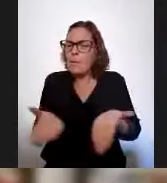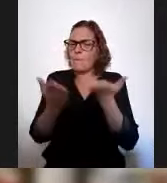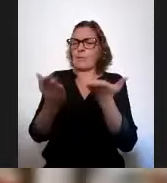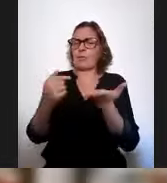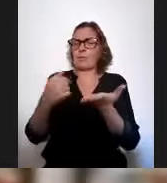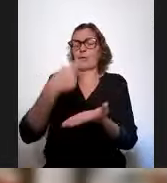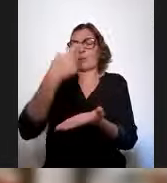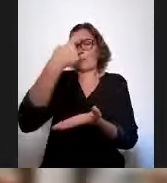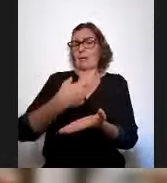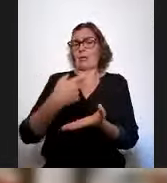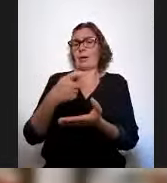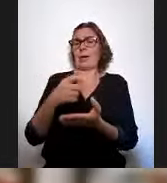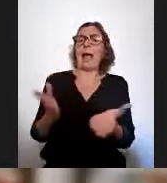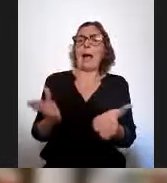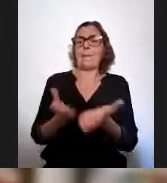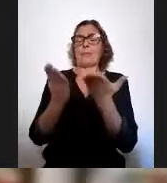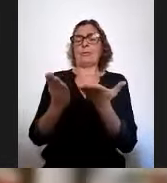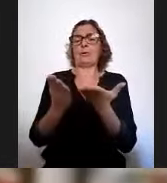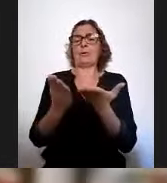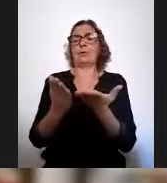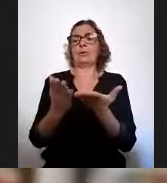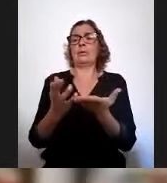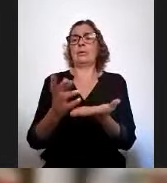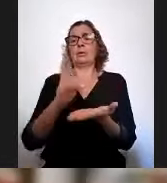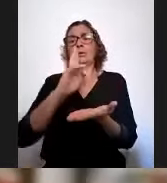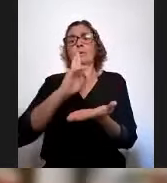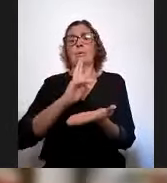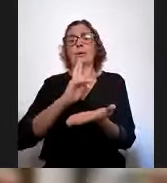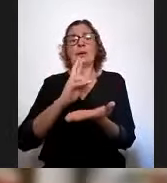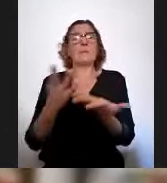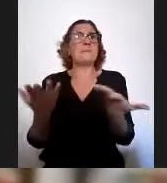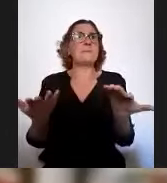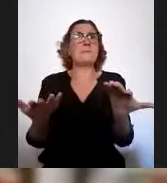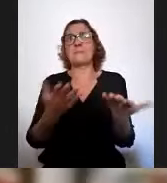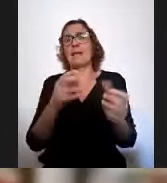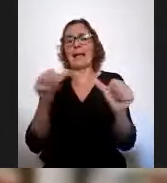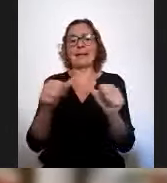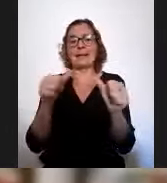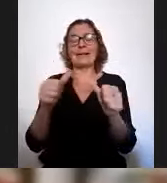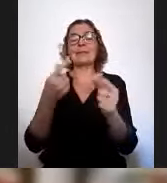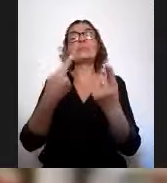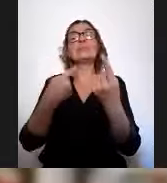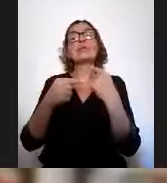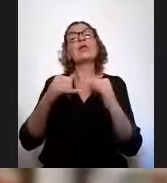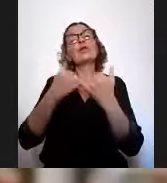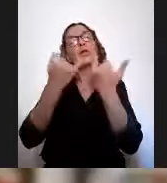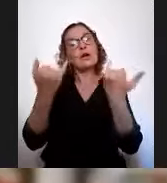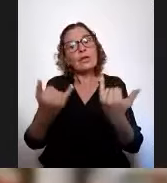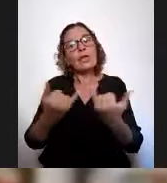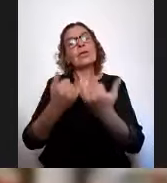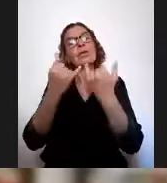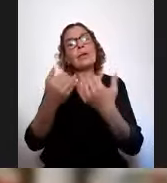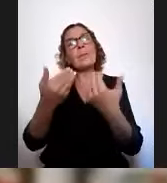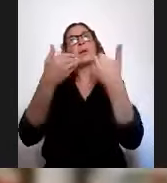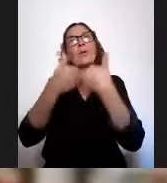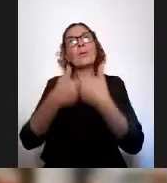emprendedora? No tengo una respuesta, lo estoy haciendo, entonces, pero todos los días me hago estas